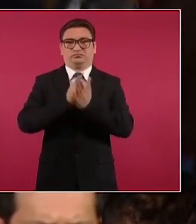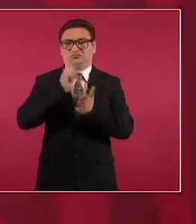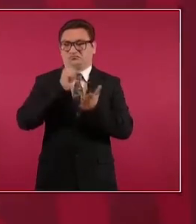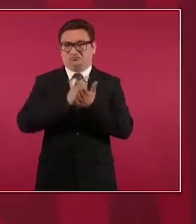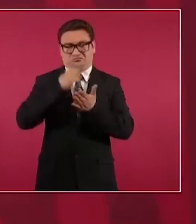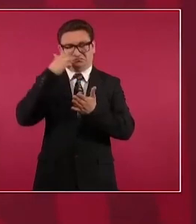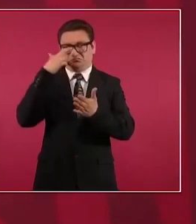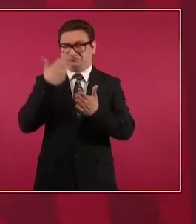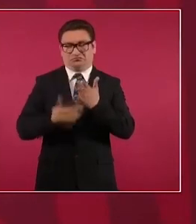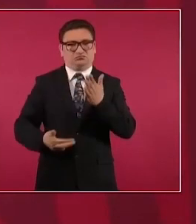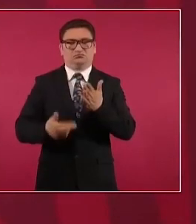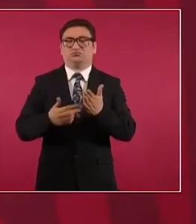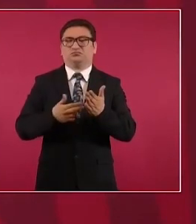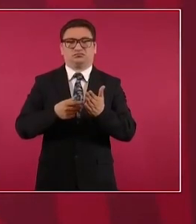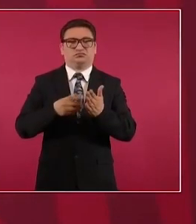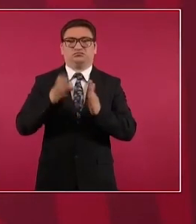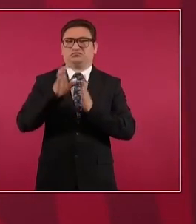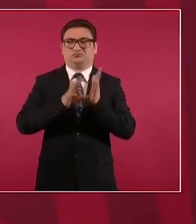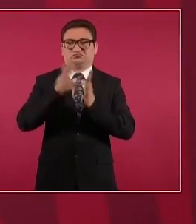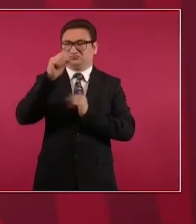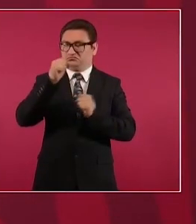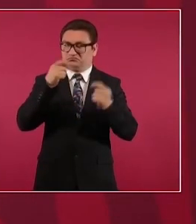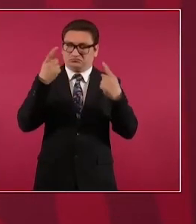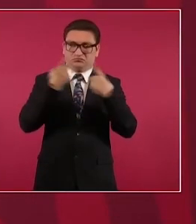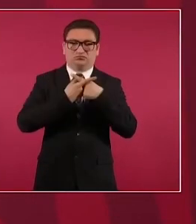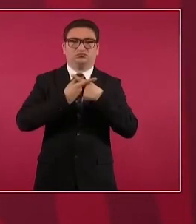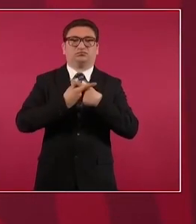ilegales, inconstitucionales,